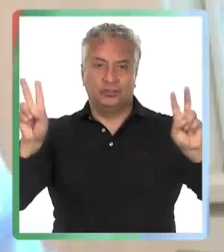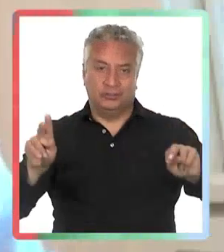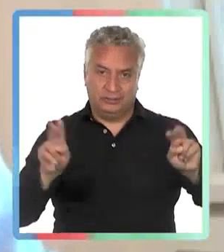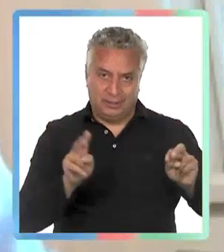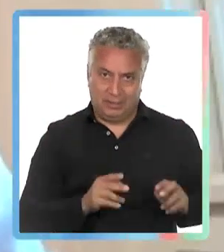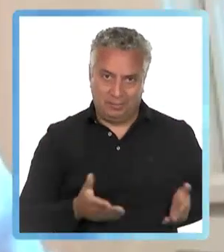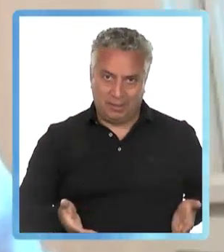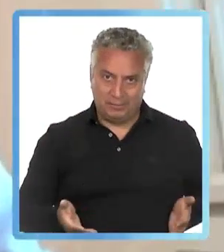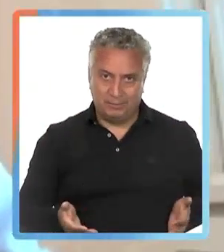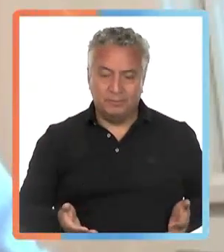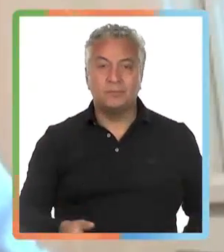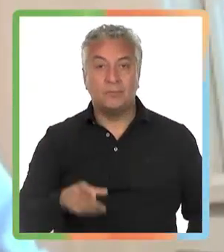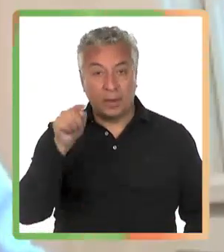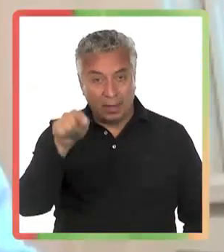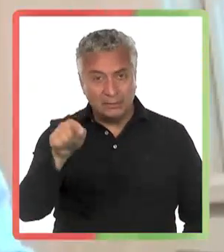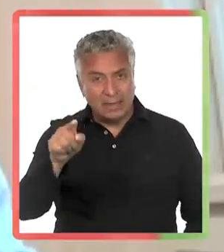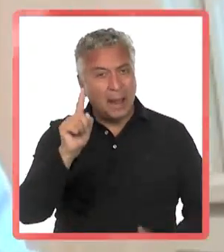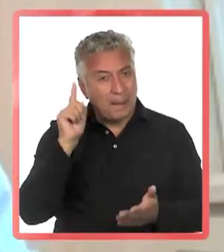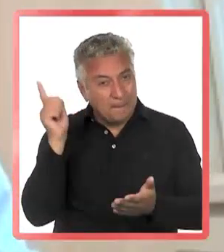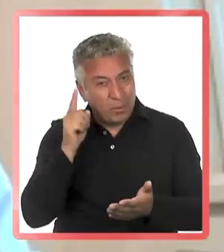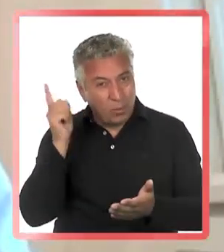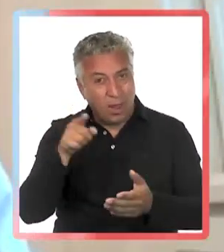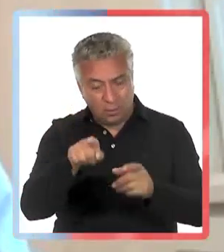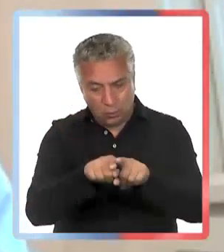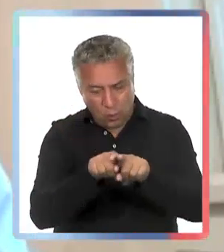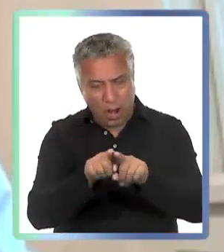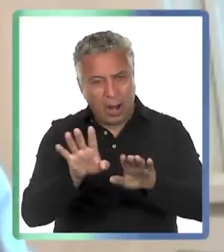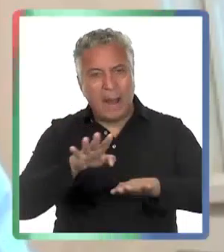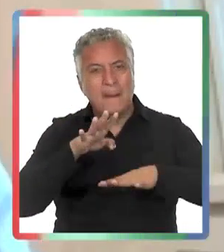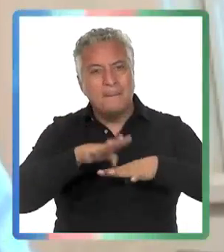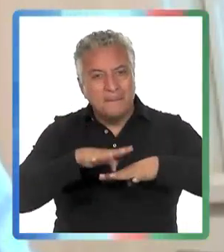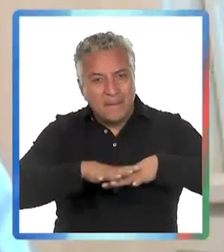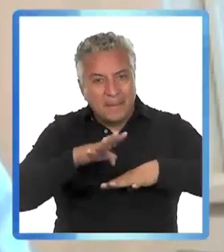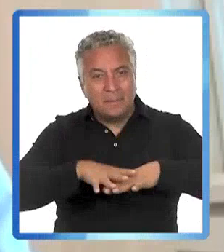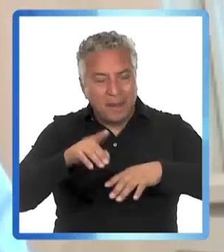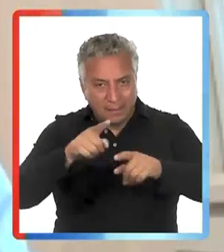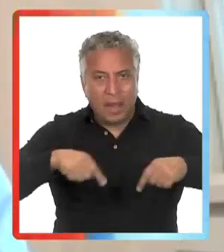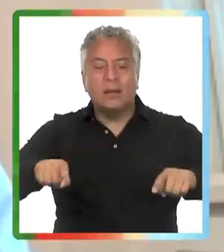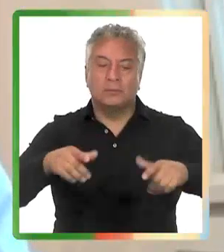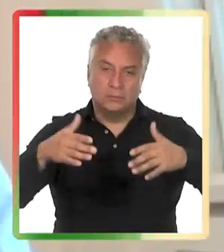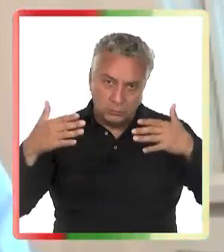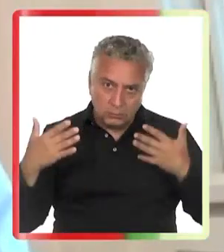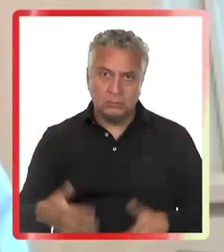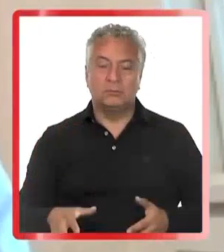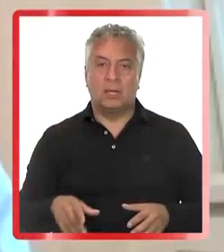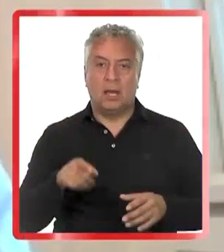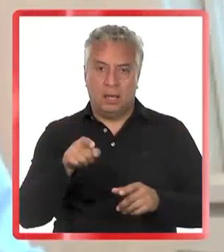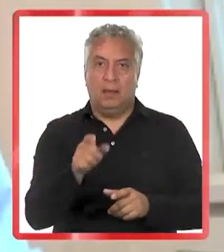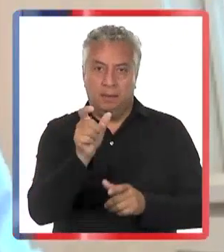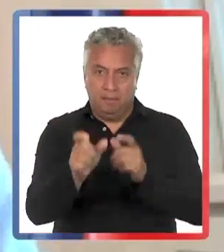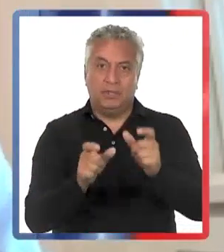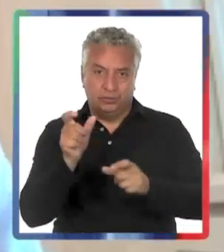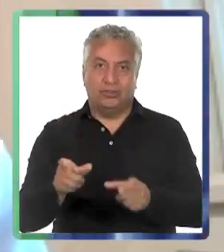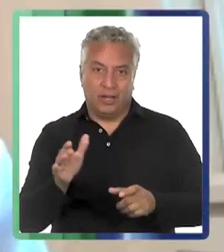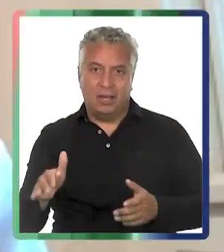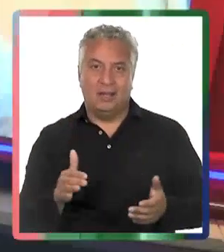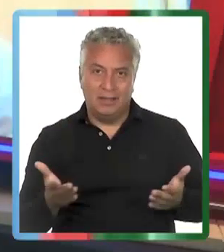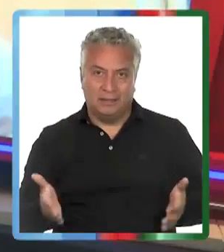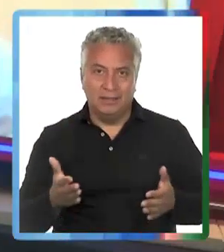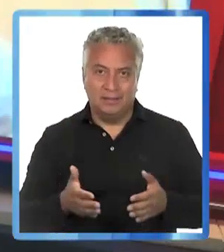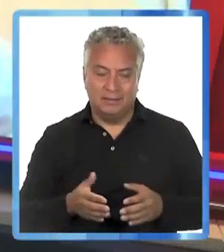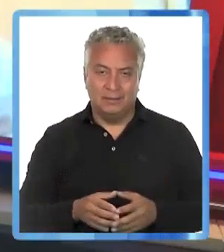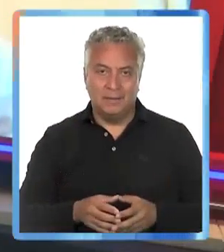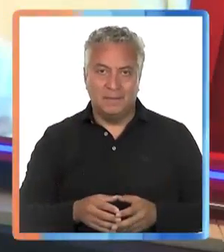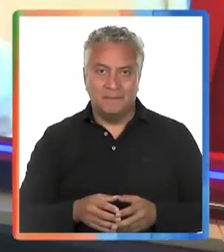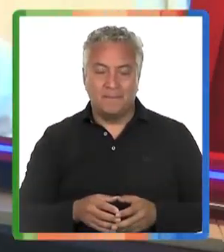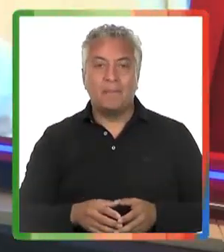causas. Pero en ese caso en particular es un cálculo matemático, digamos, que obviamente hace caer inmediatamente la expectativa de vida al nacer.